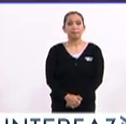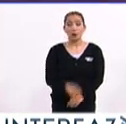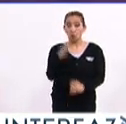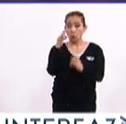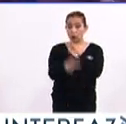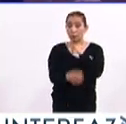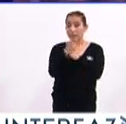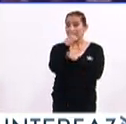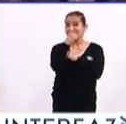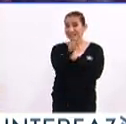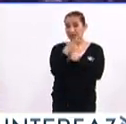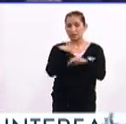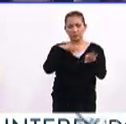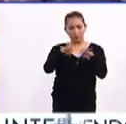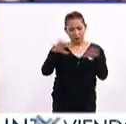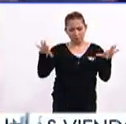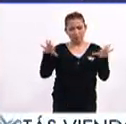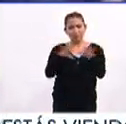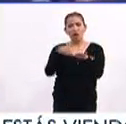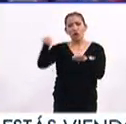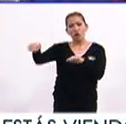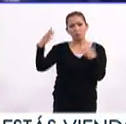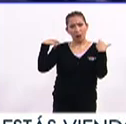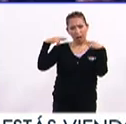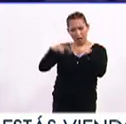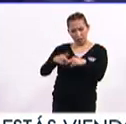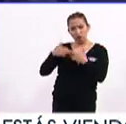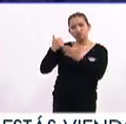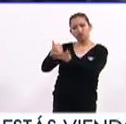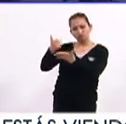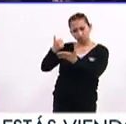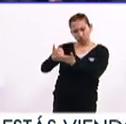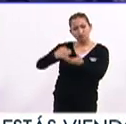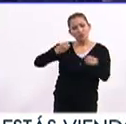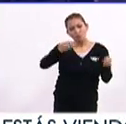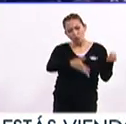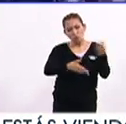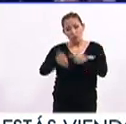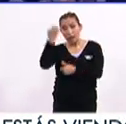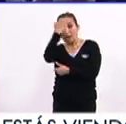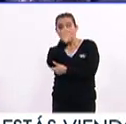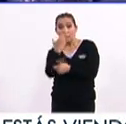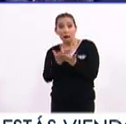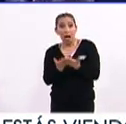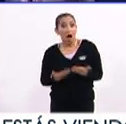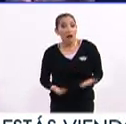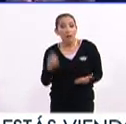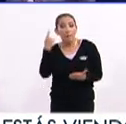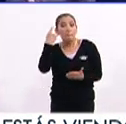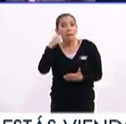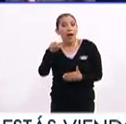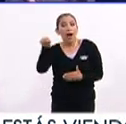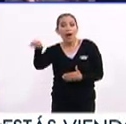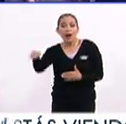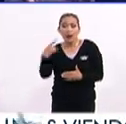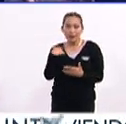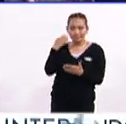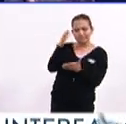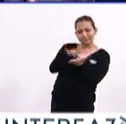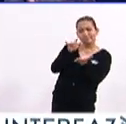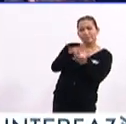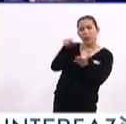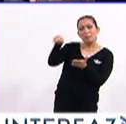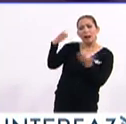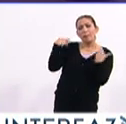Por último, aseguró que trabajarán de la mano con el magisterio y que ahora las evaluaciones serán para formar, para que